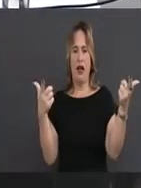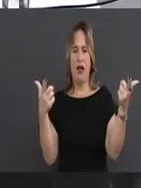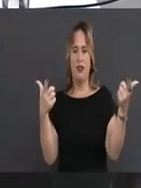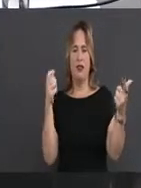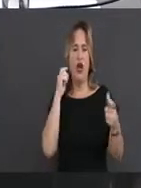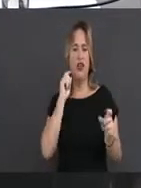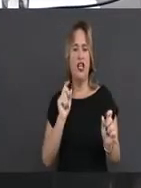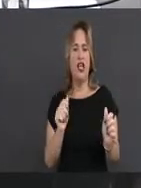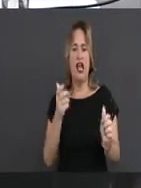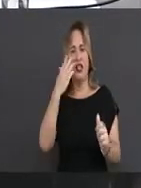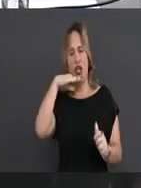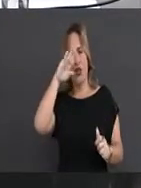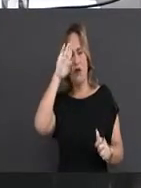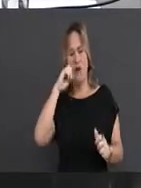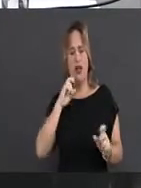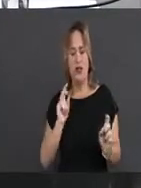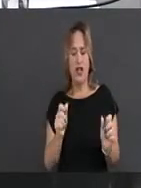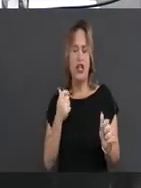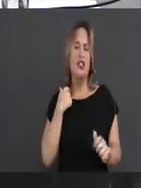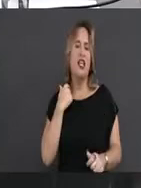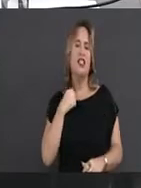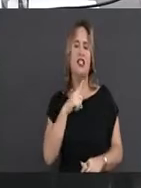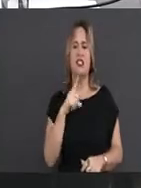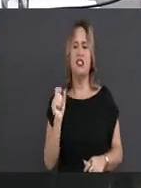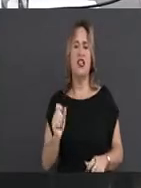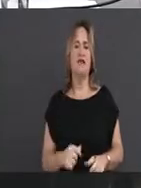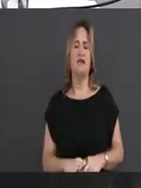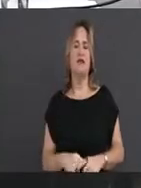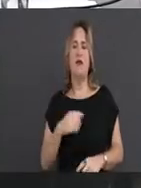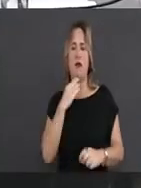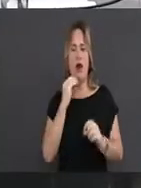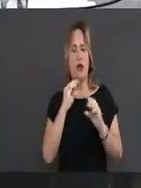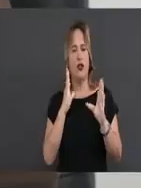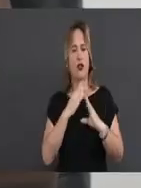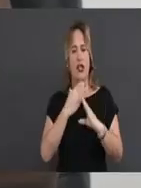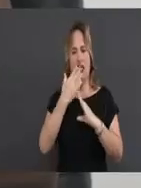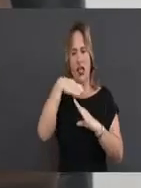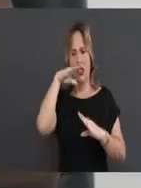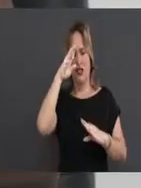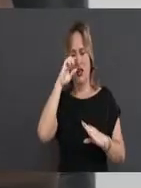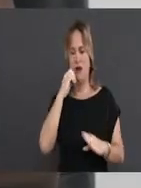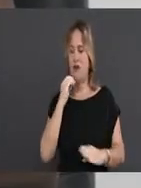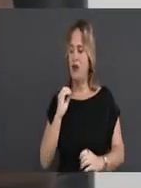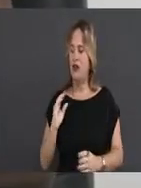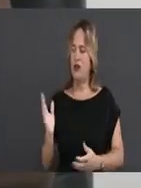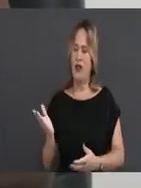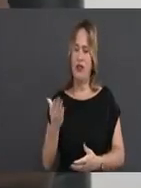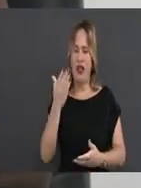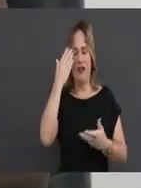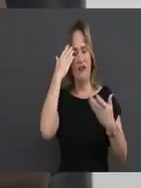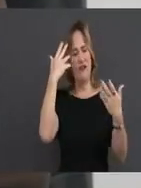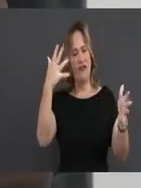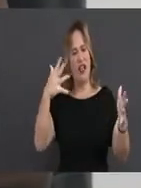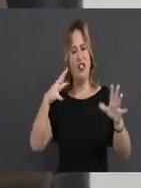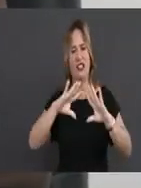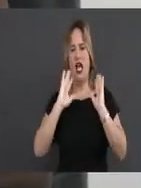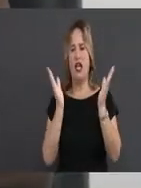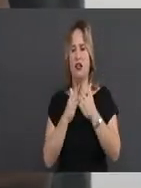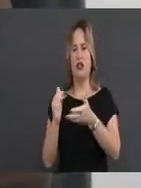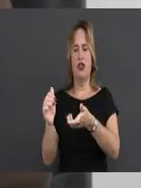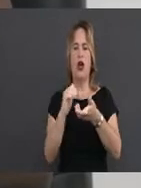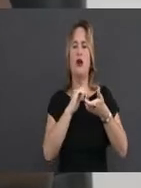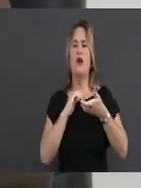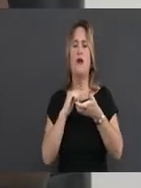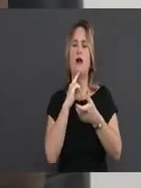la radio cubana, el centenario de la radio cubana. Buenos días, Santiago. Buenos días, Dairo. Buenos días. Felicidades para todos los